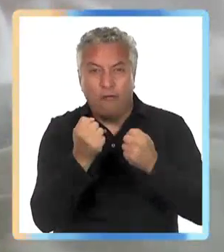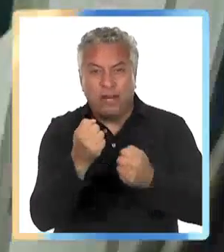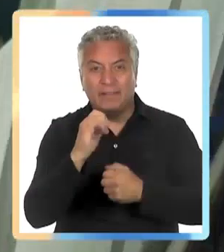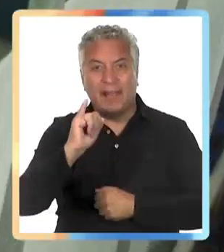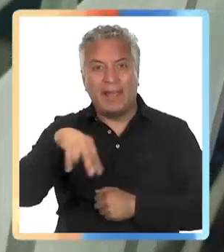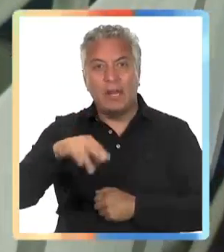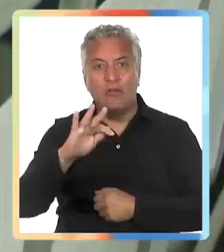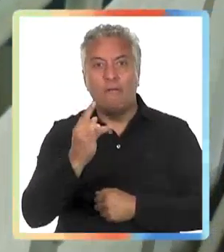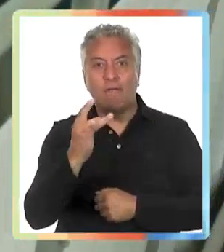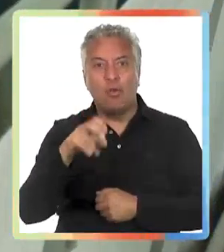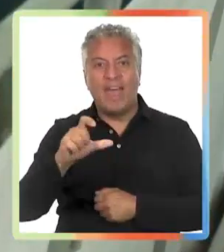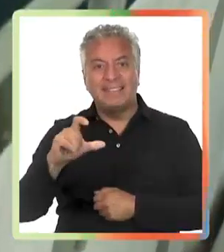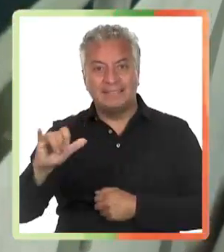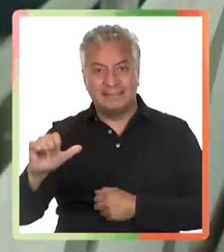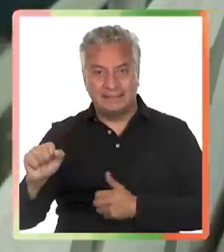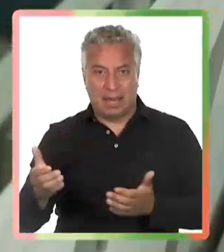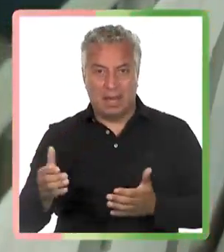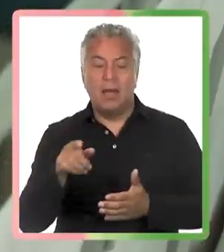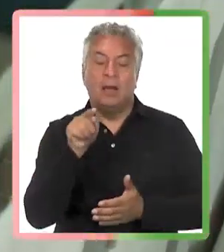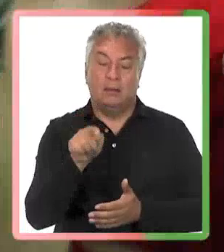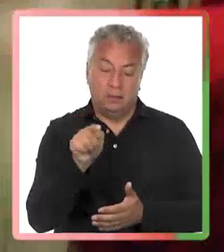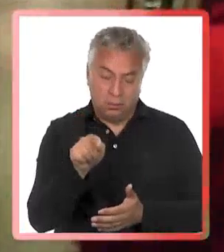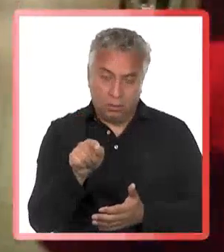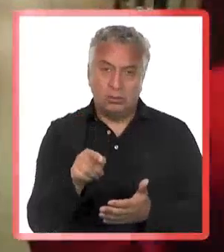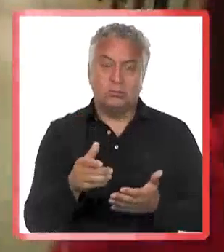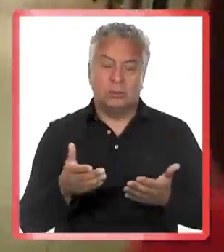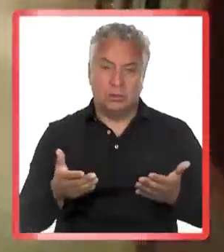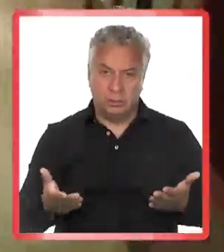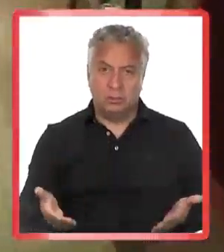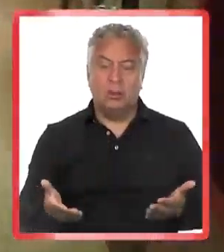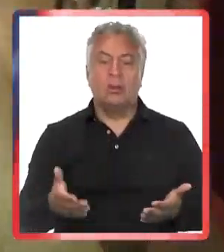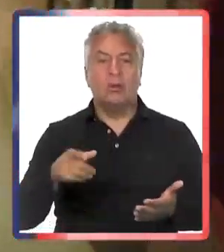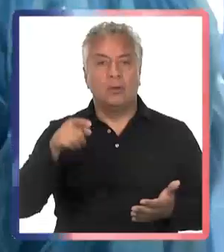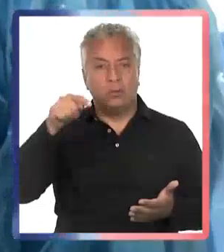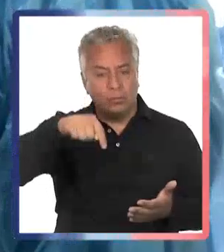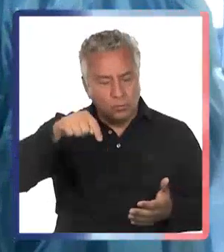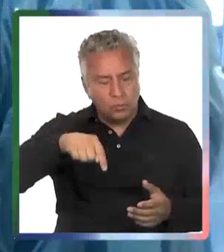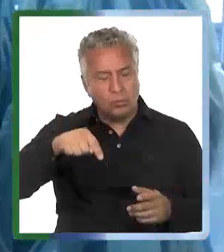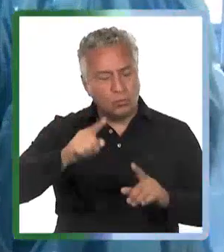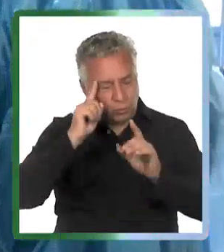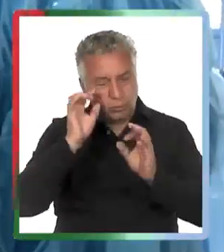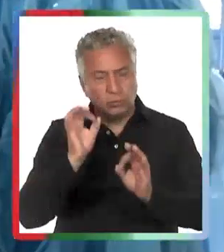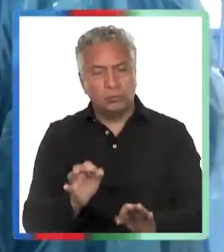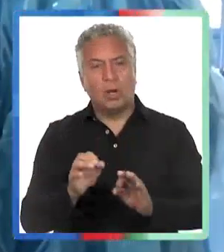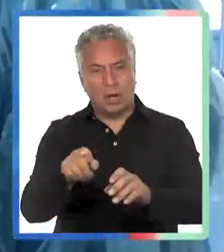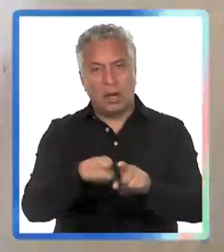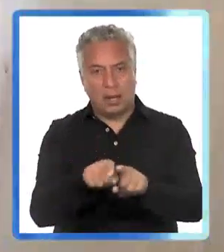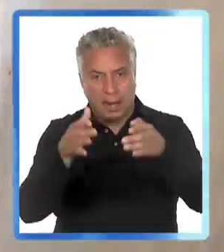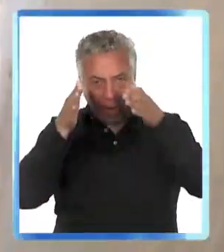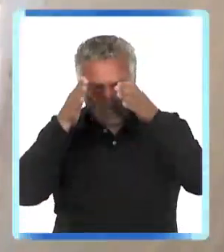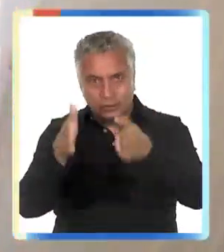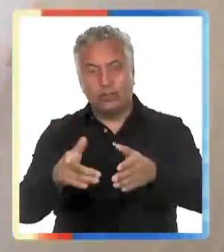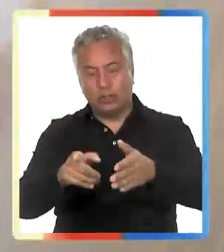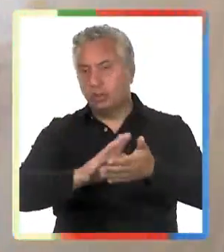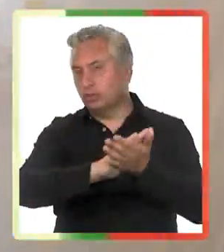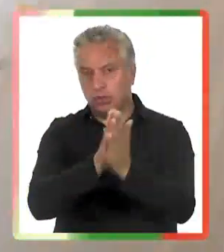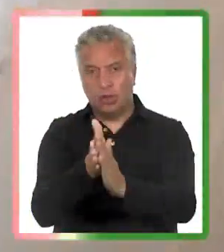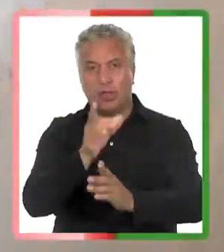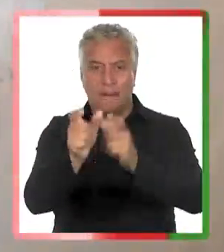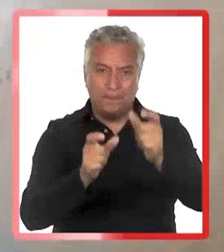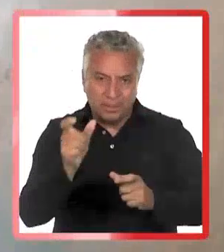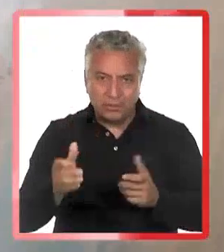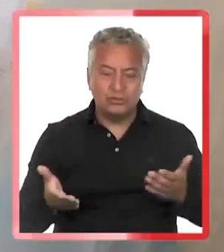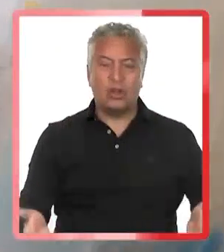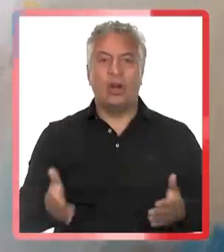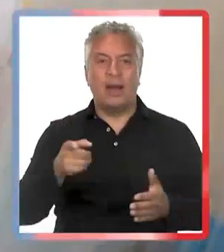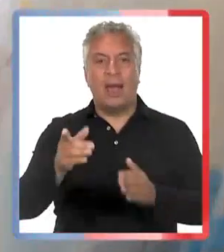¿no es cierto?, a un trabajo muy intenso, por un lado, para asegurar, ¿no es cierto?, la atención de todas esas personas